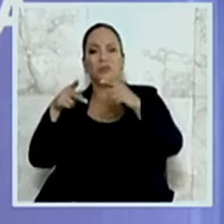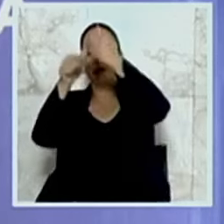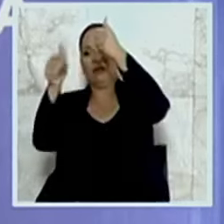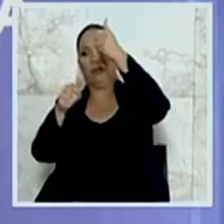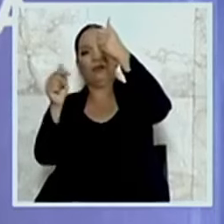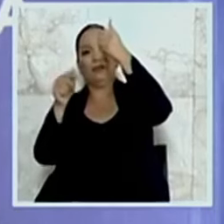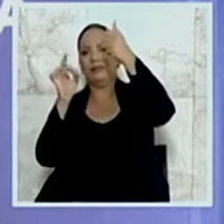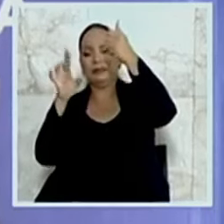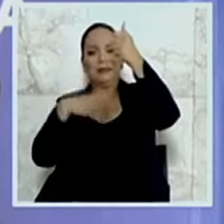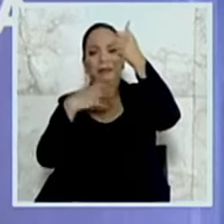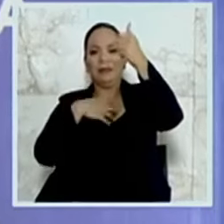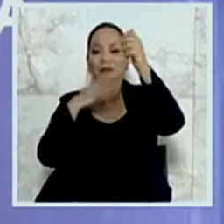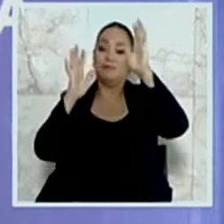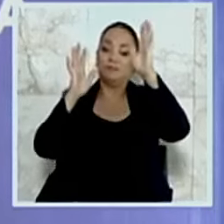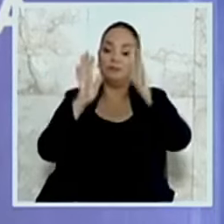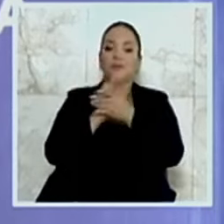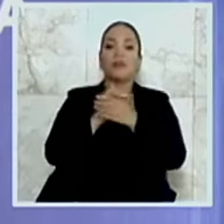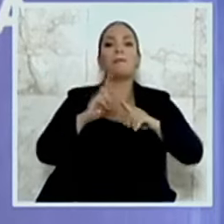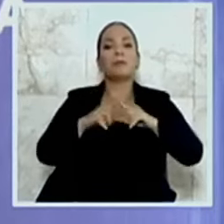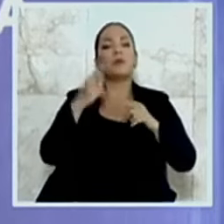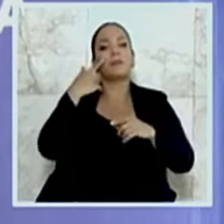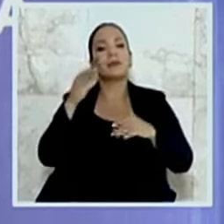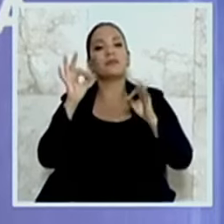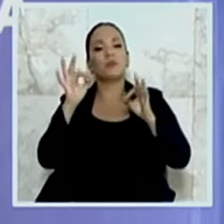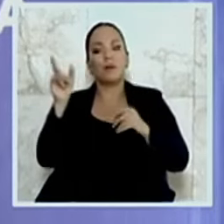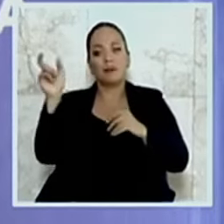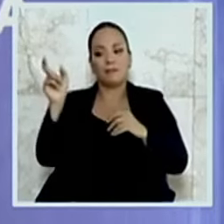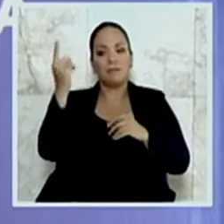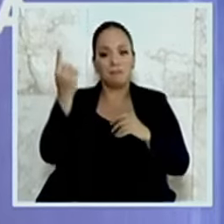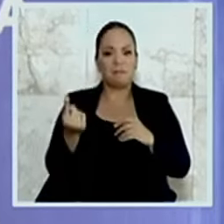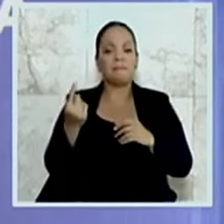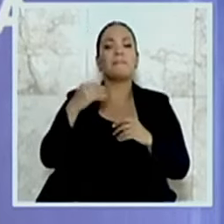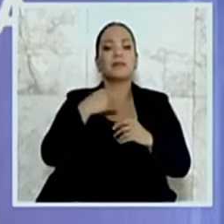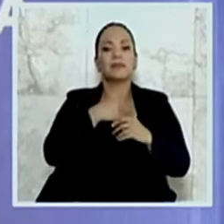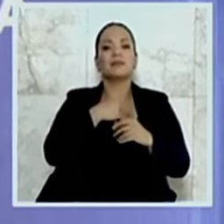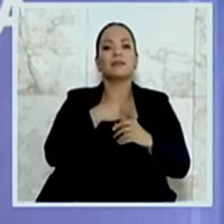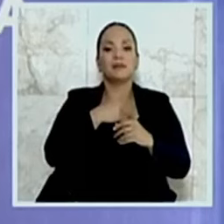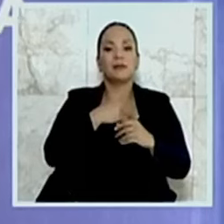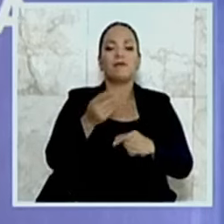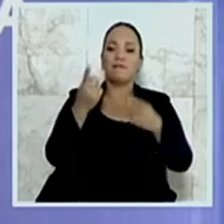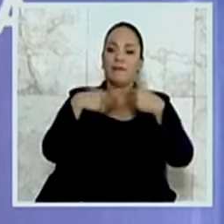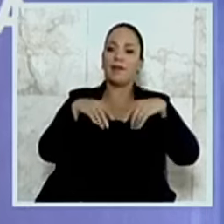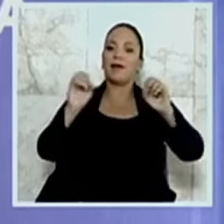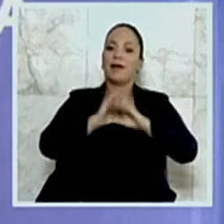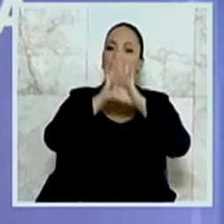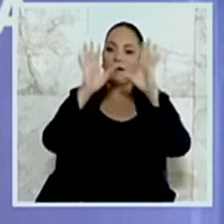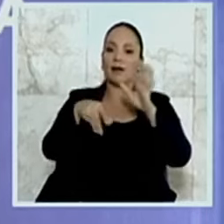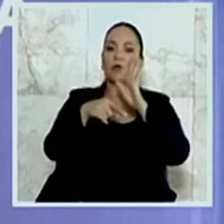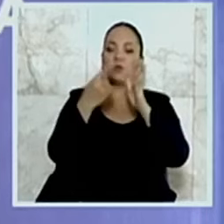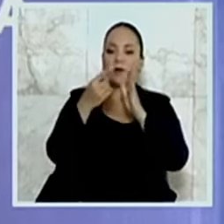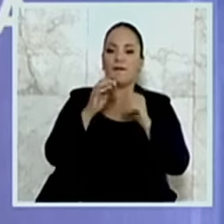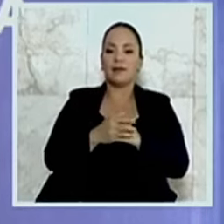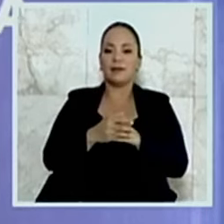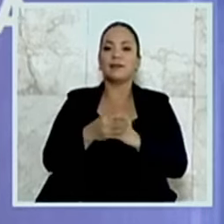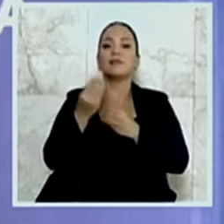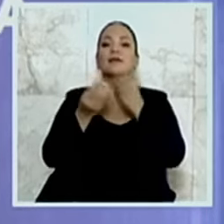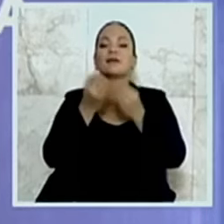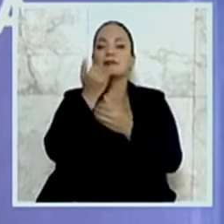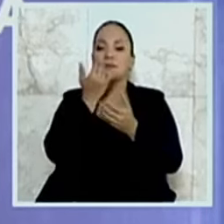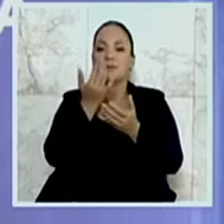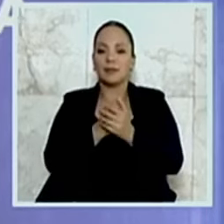viejo. Resulta que firmamos un decreto diciendo, hubo mandos medios, interpretaciones, reinterpretaciones, al